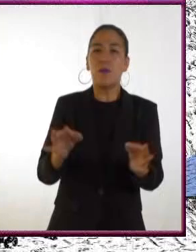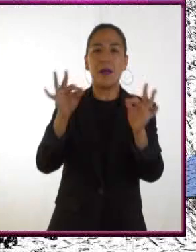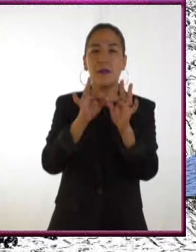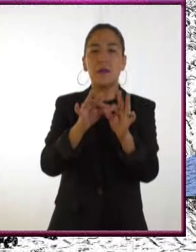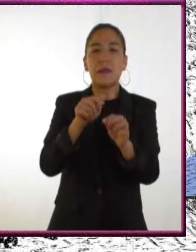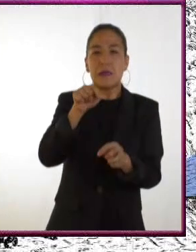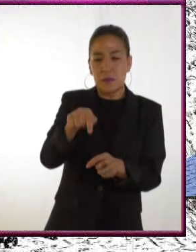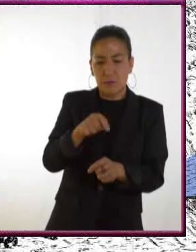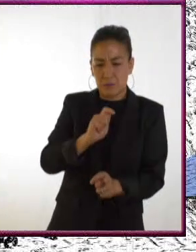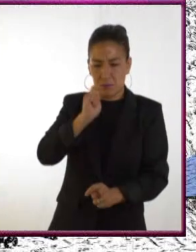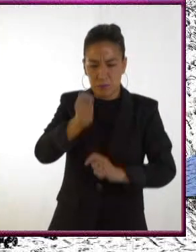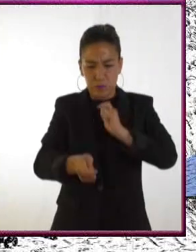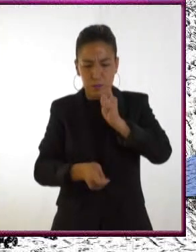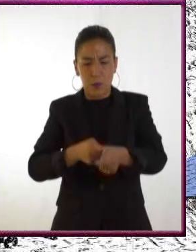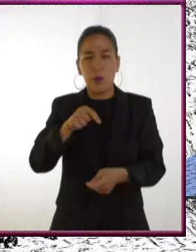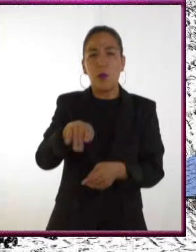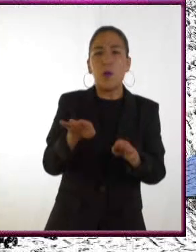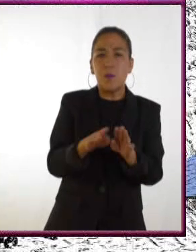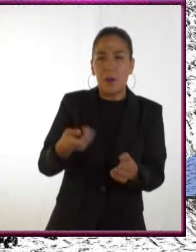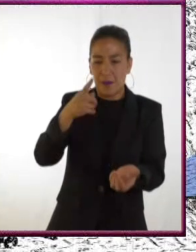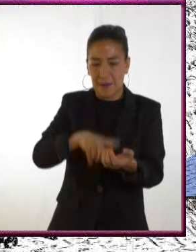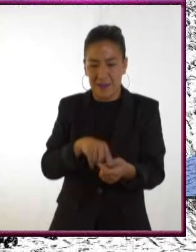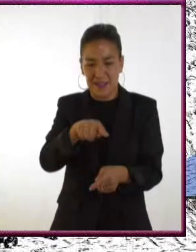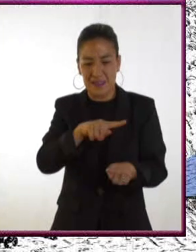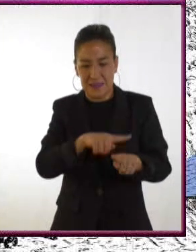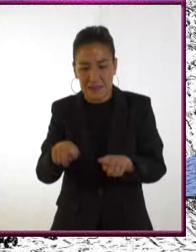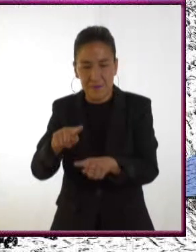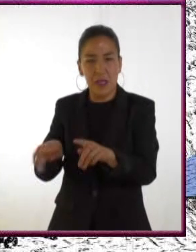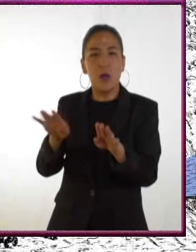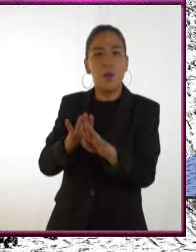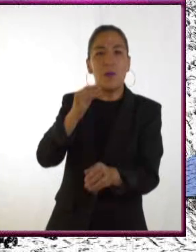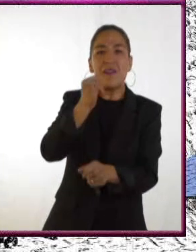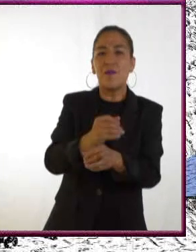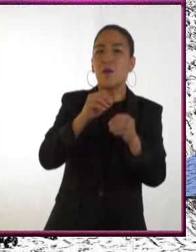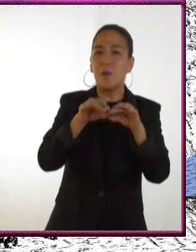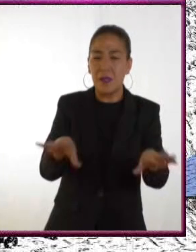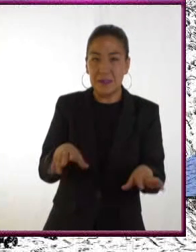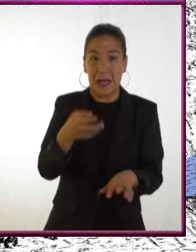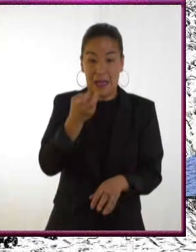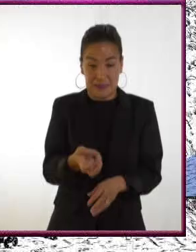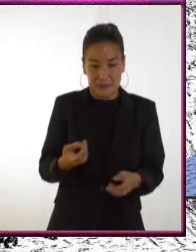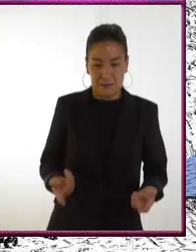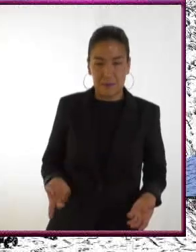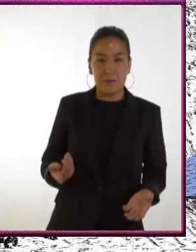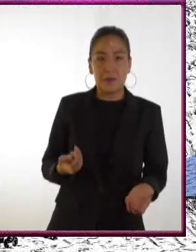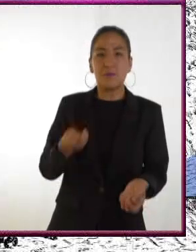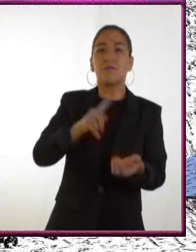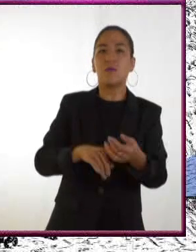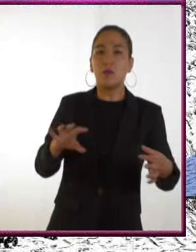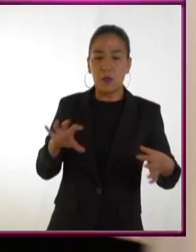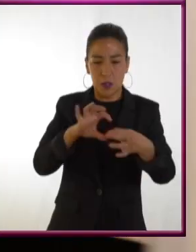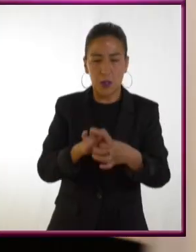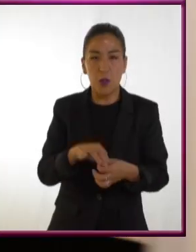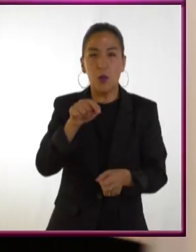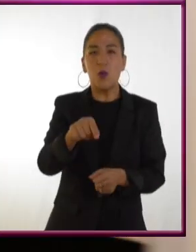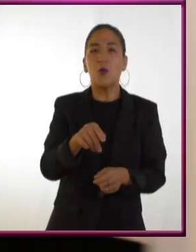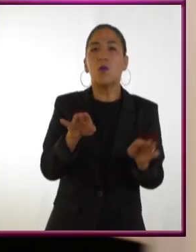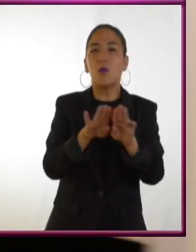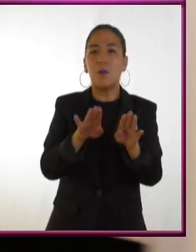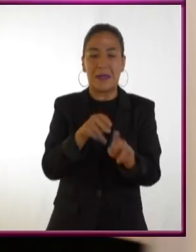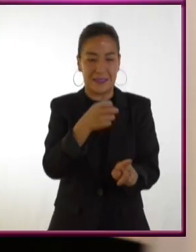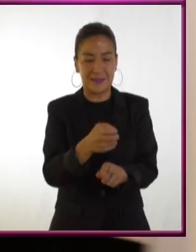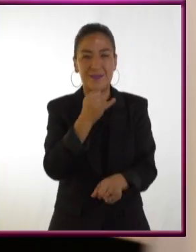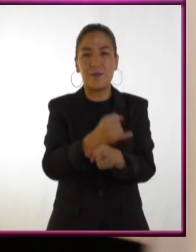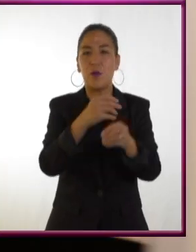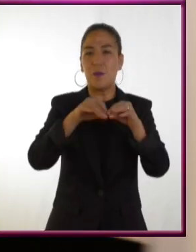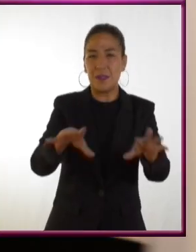poder interpretar la relación que hay entre diferentes elementos de información y esas relaciones que van a unir